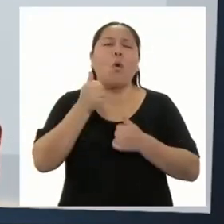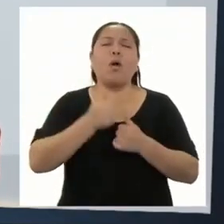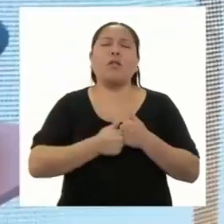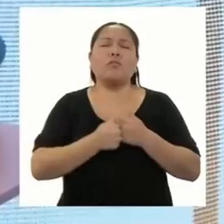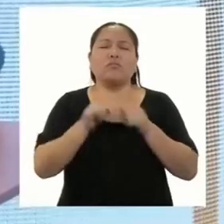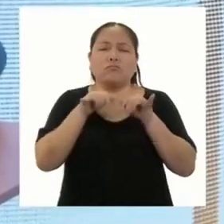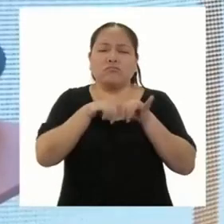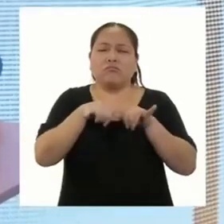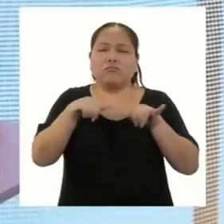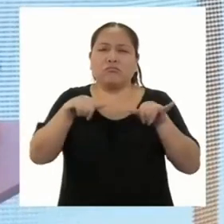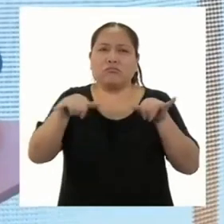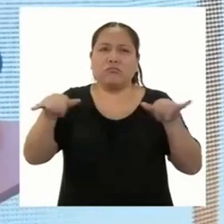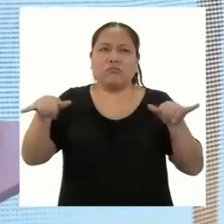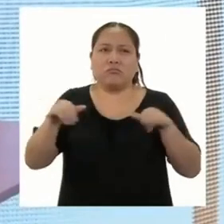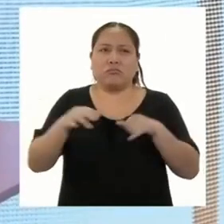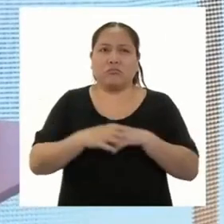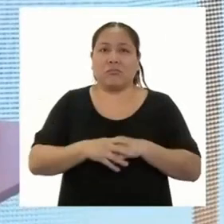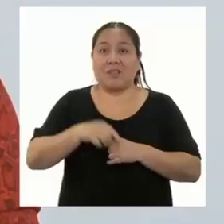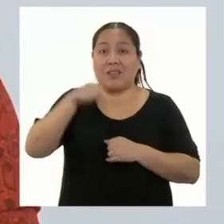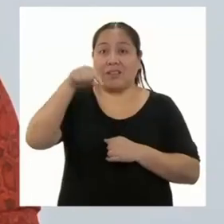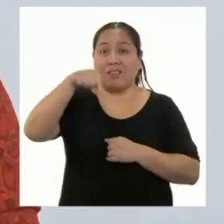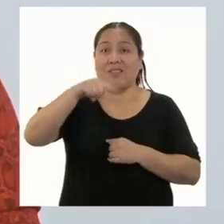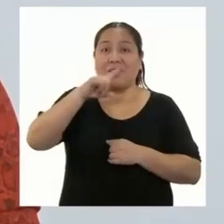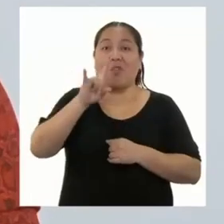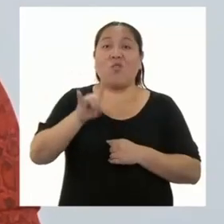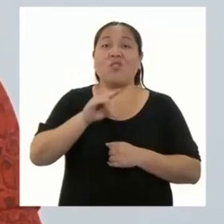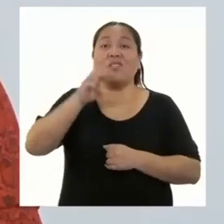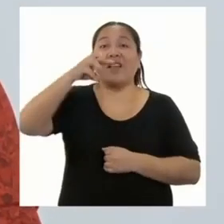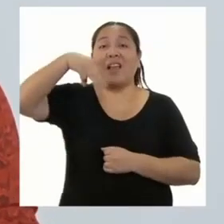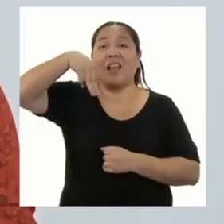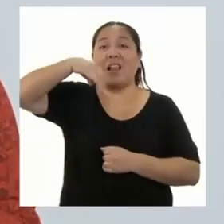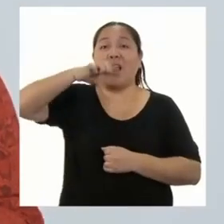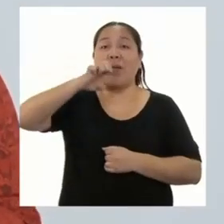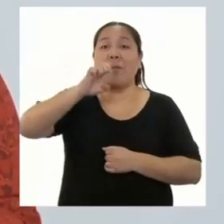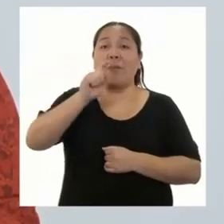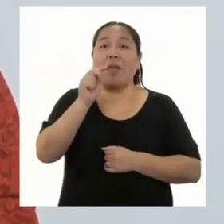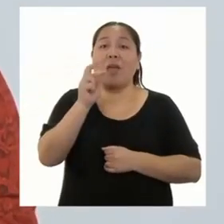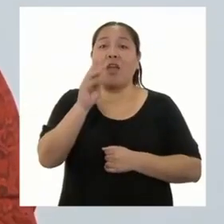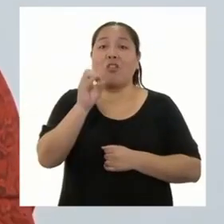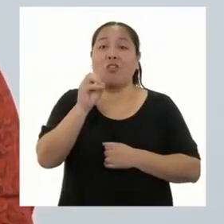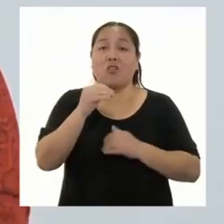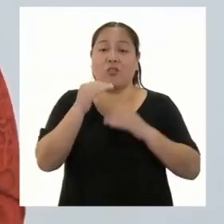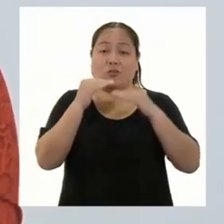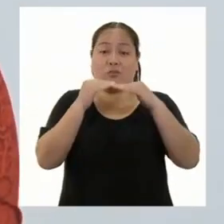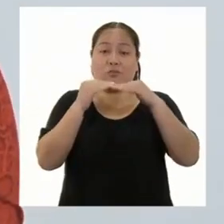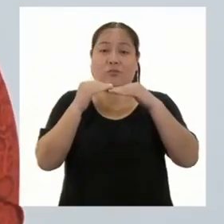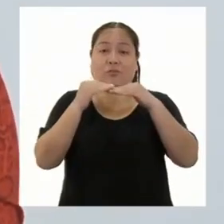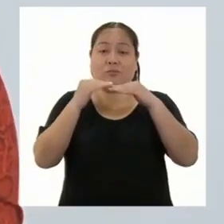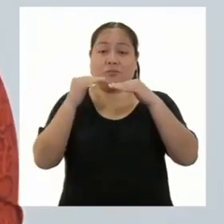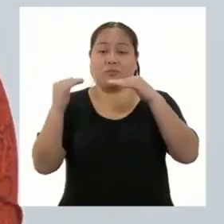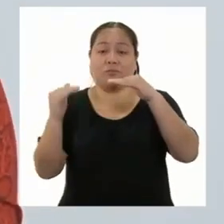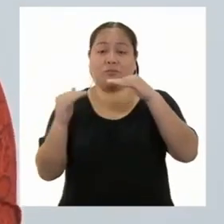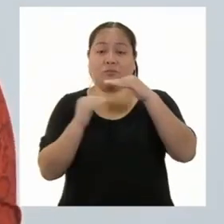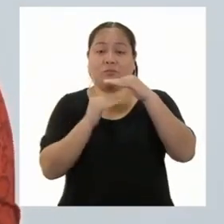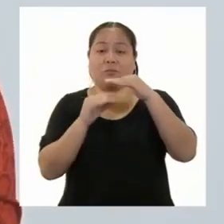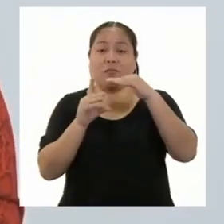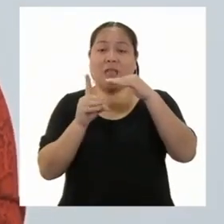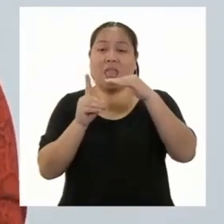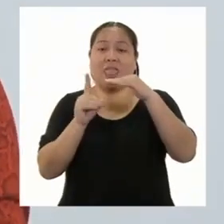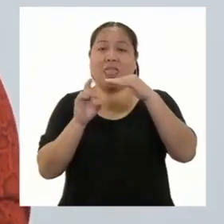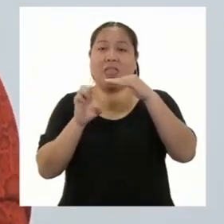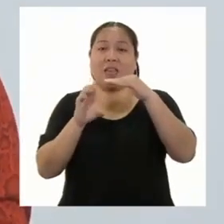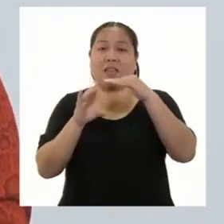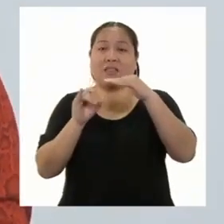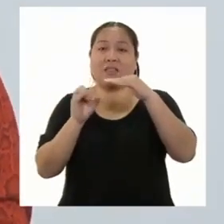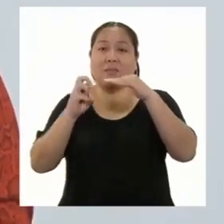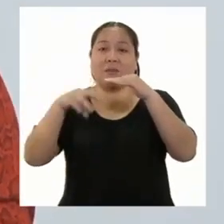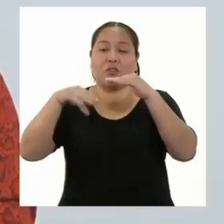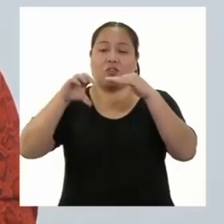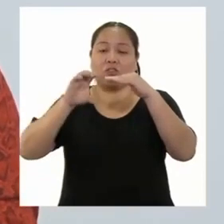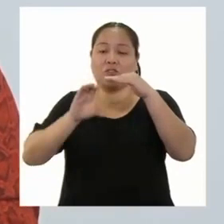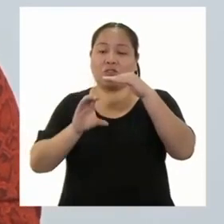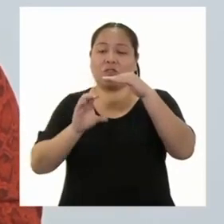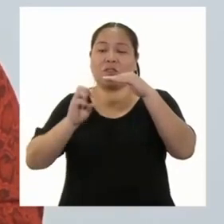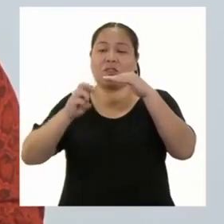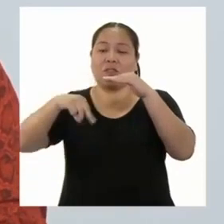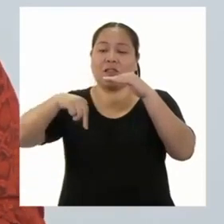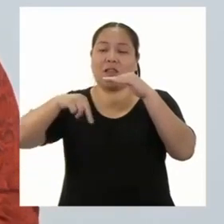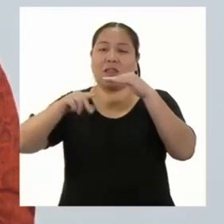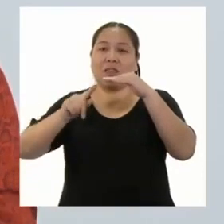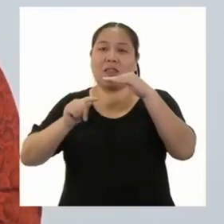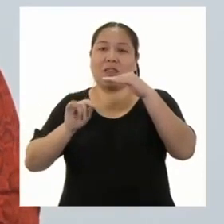longitudes? el metro. El metro está dividido en decímetros, centímetros